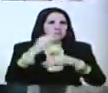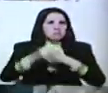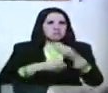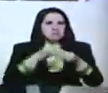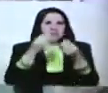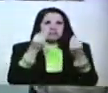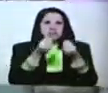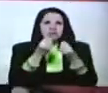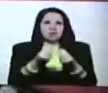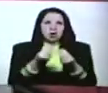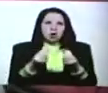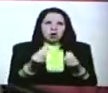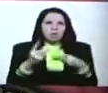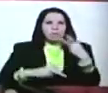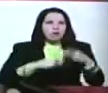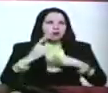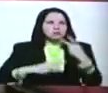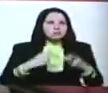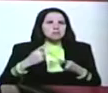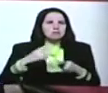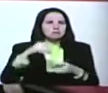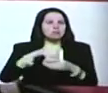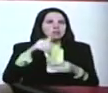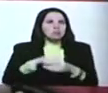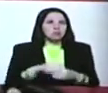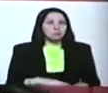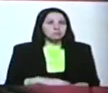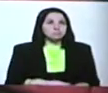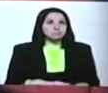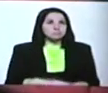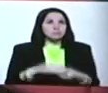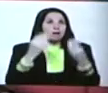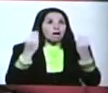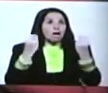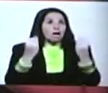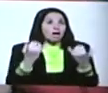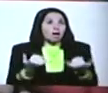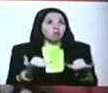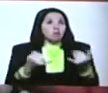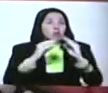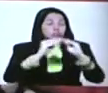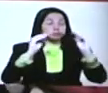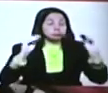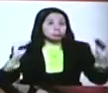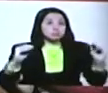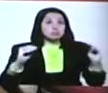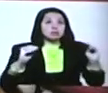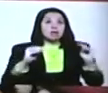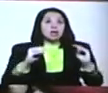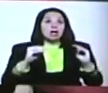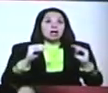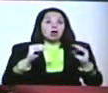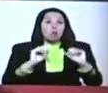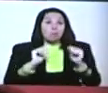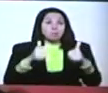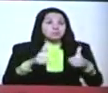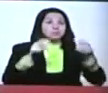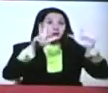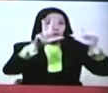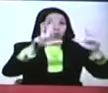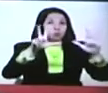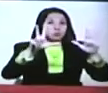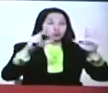del proceso electoral. Por eso hemos orientado que a partir de la fecha del 8 de octubre las